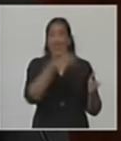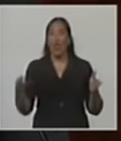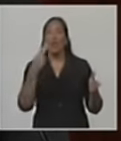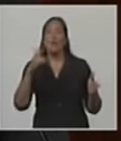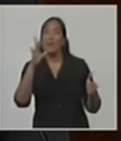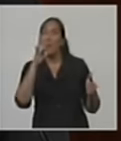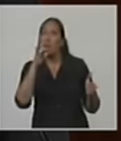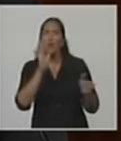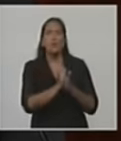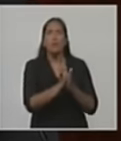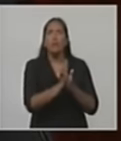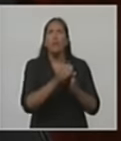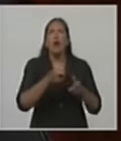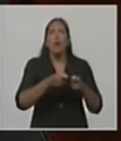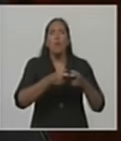casi cuadruplicarse.